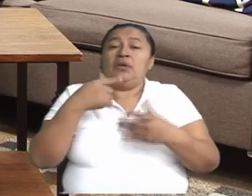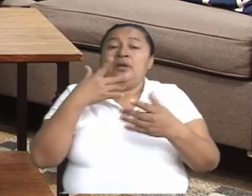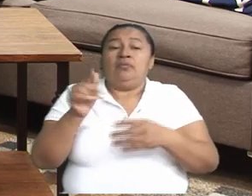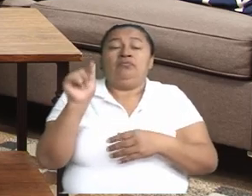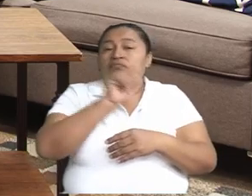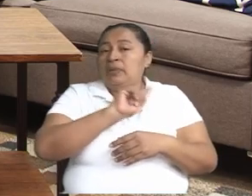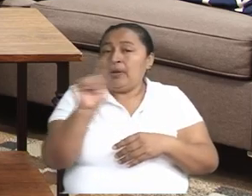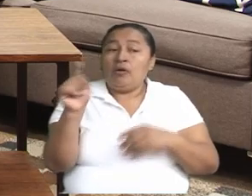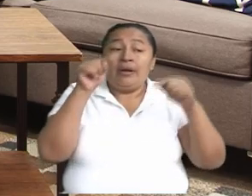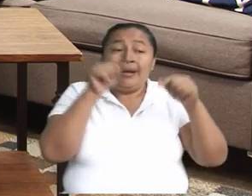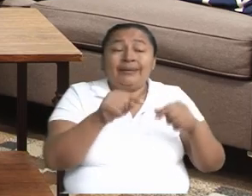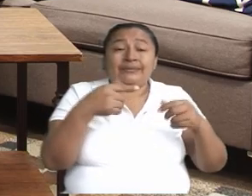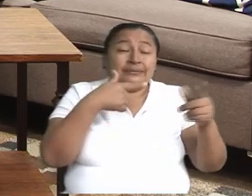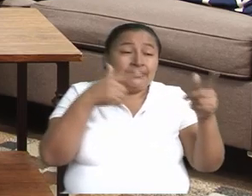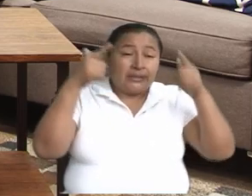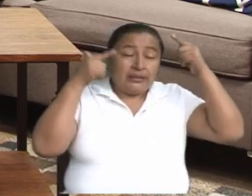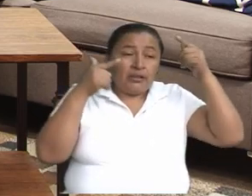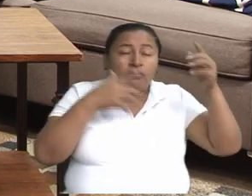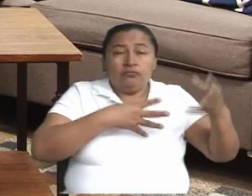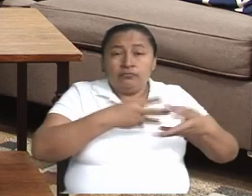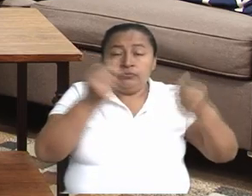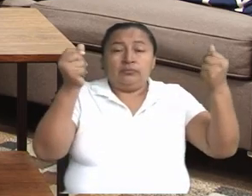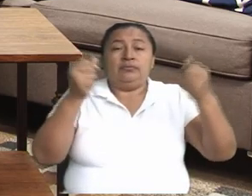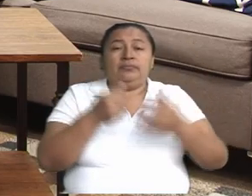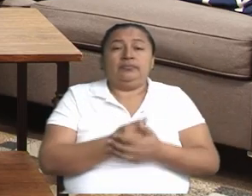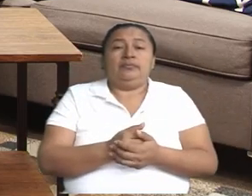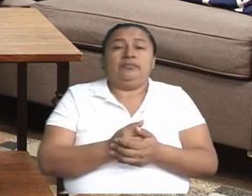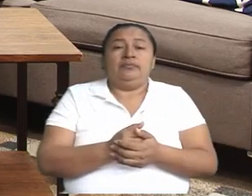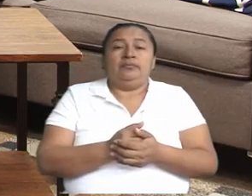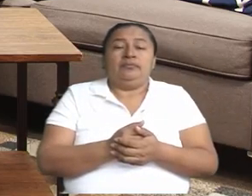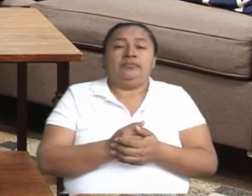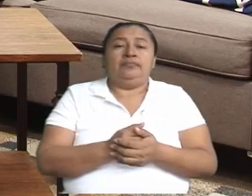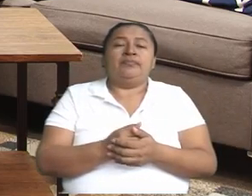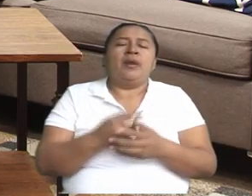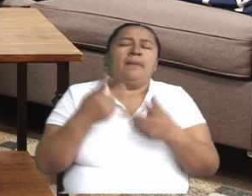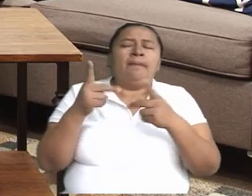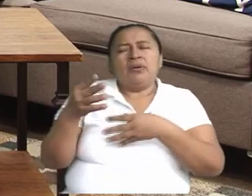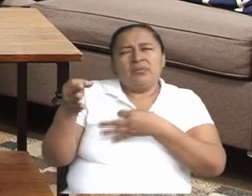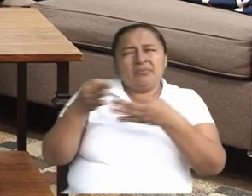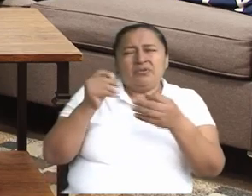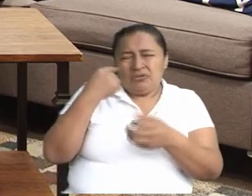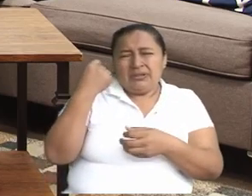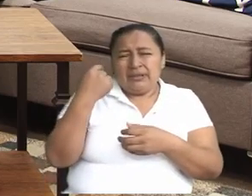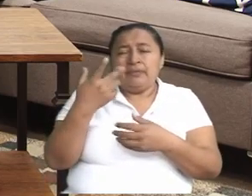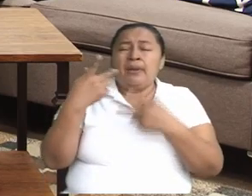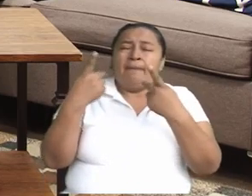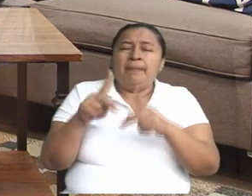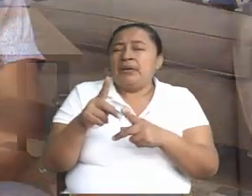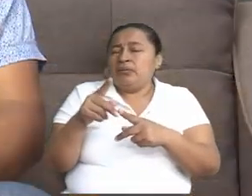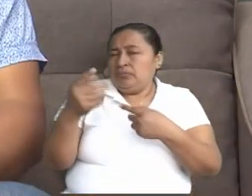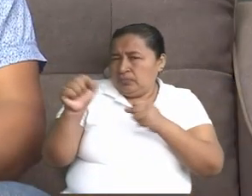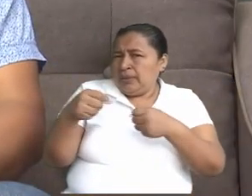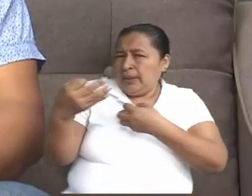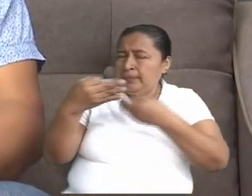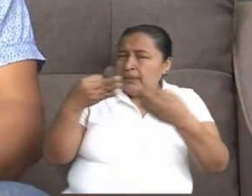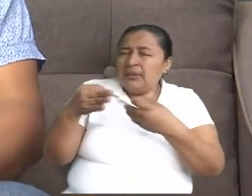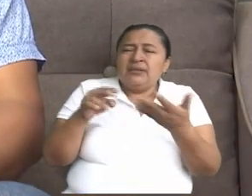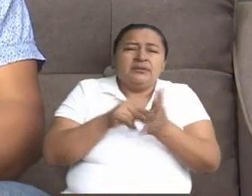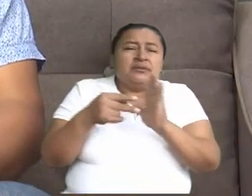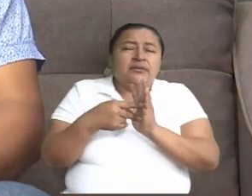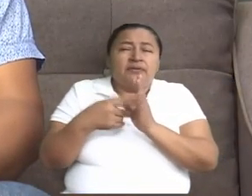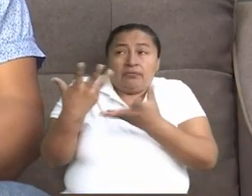antiimperialista. No sé si entendés la... Ok, ¿nos puede explicar un poquito lo que implica el retiro de las tropas y precisamente la creación